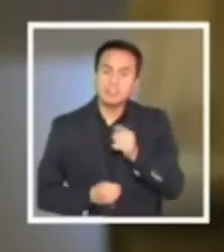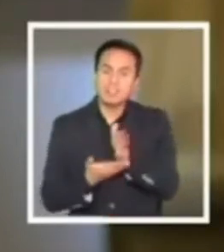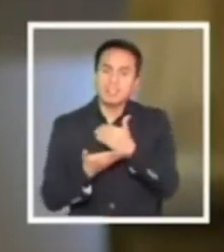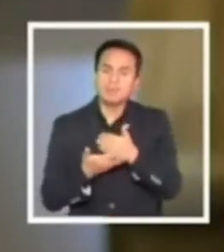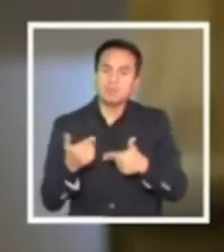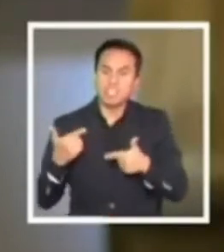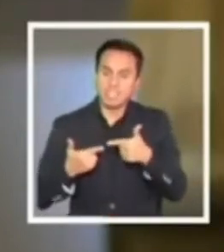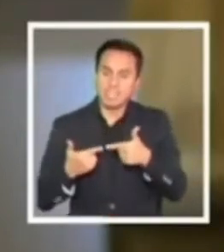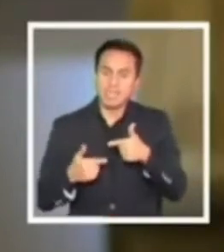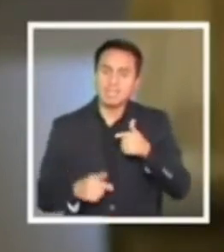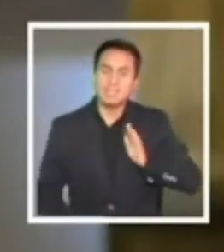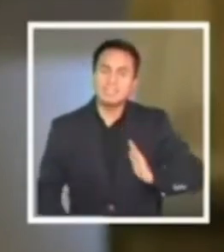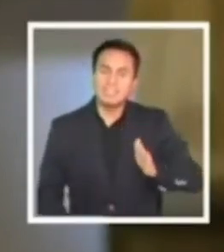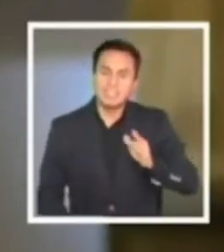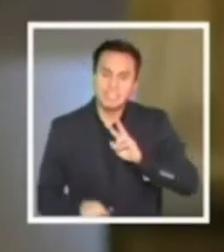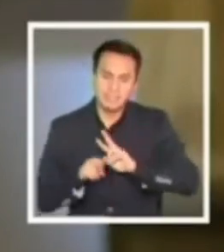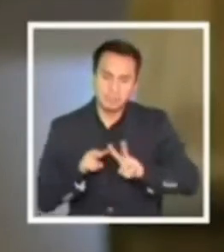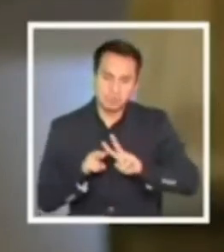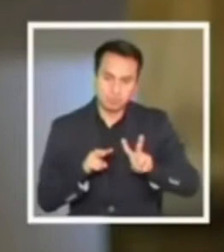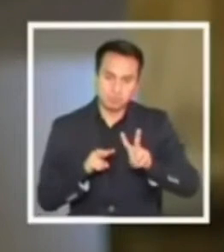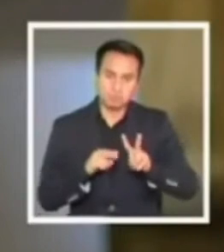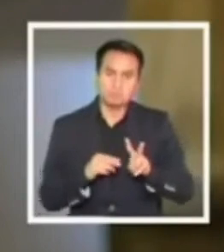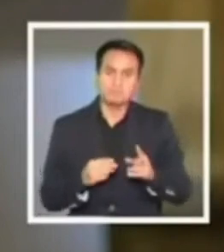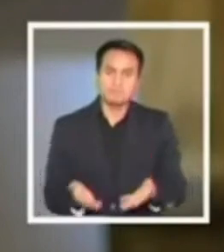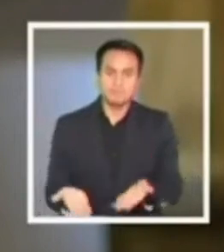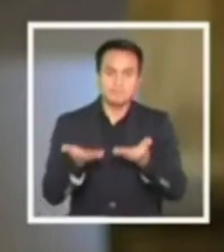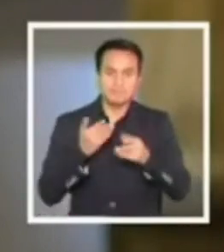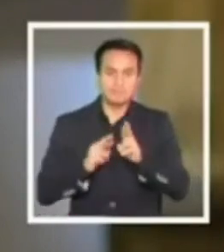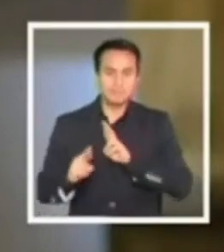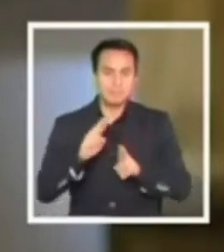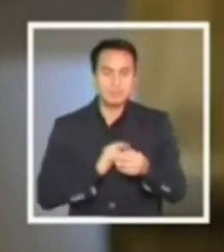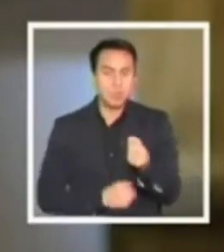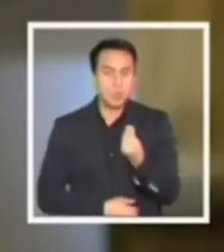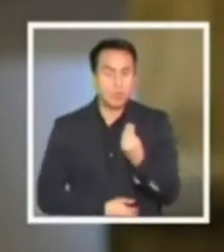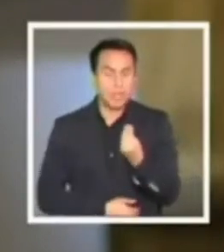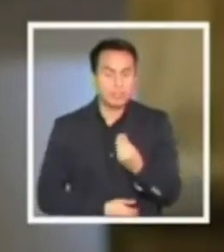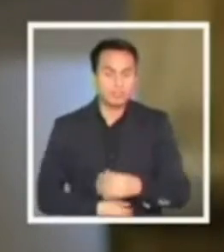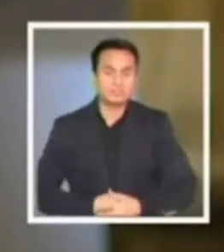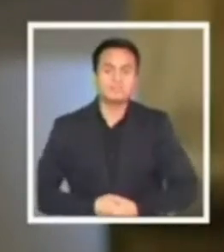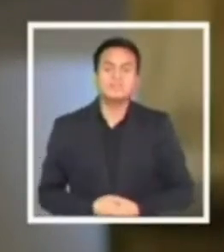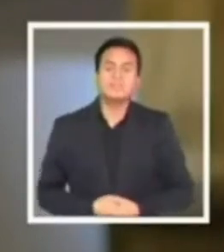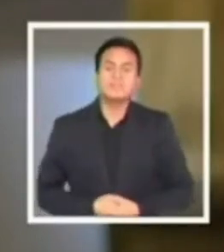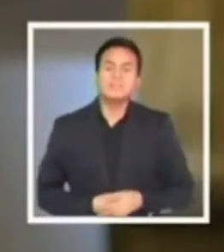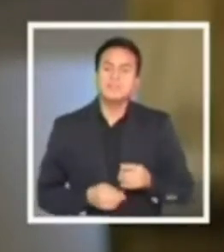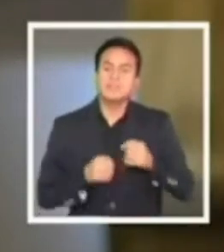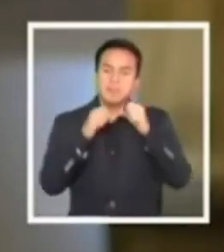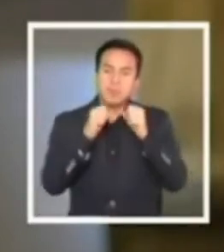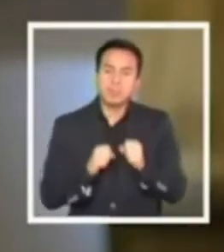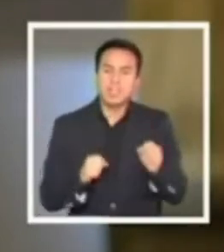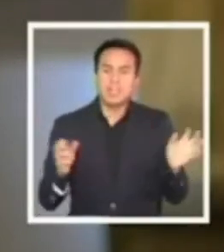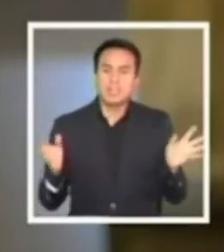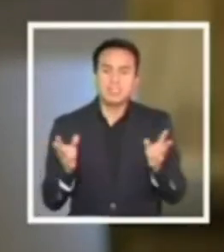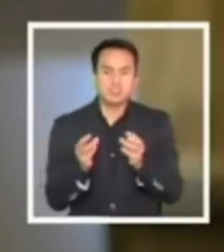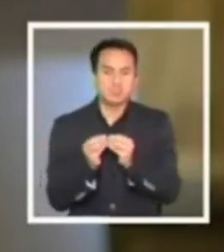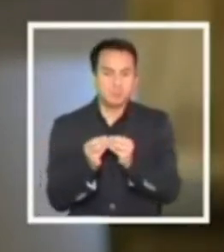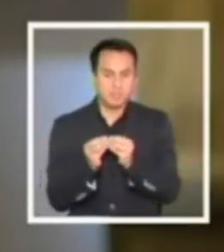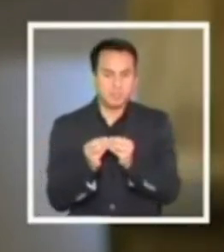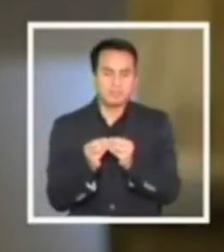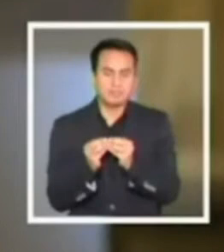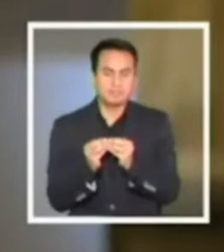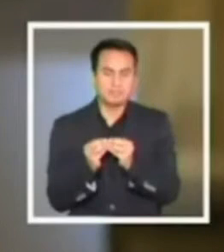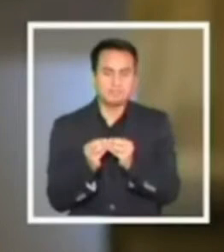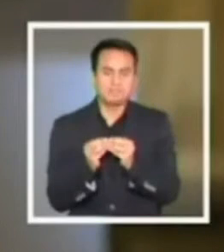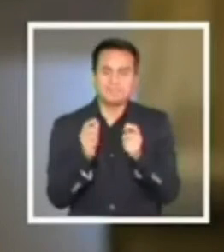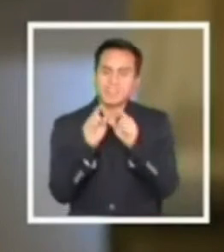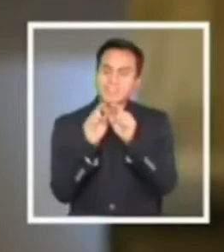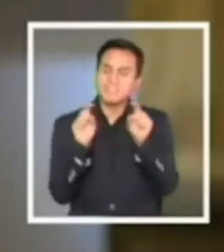estrategia política que seguimos y que nos ha dado buenos resultados se podría resumir en